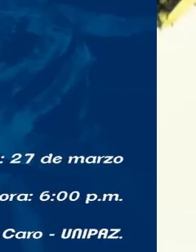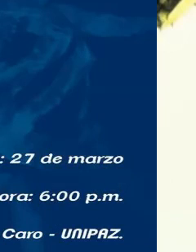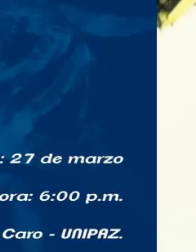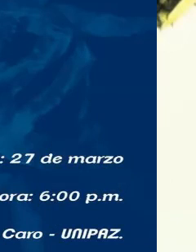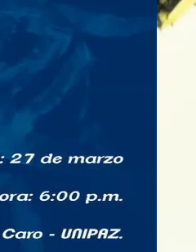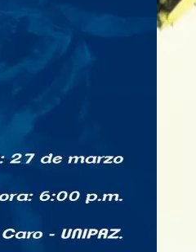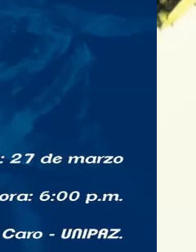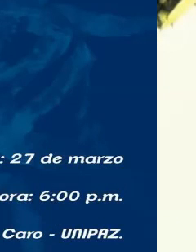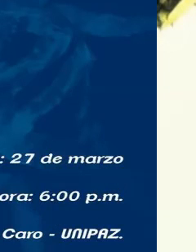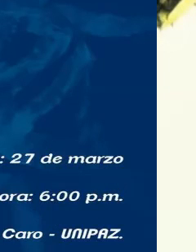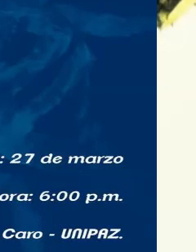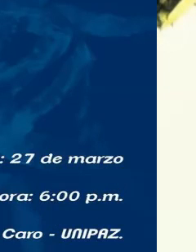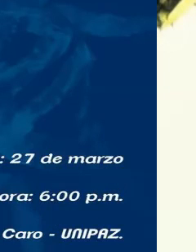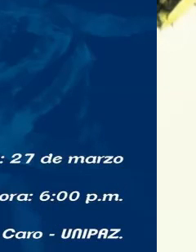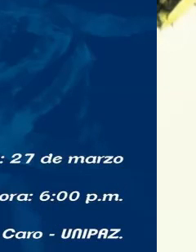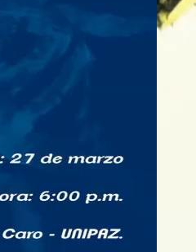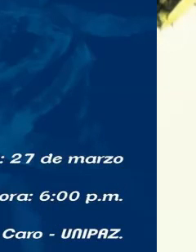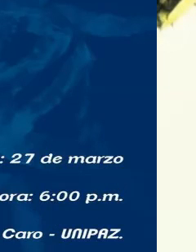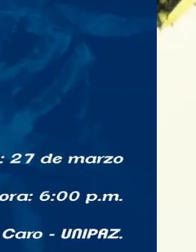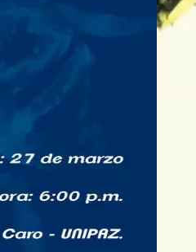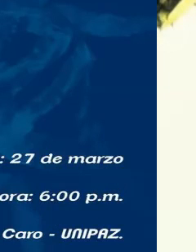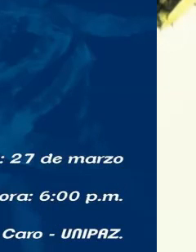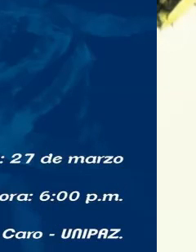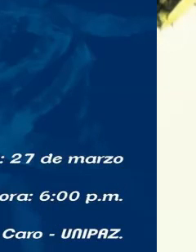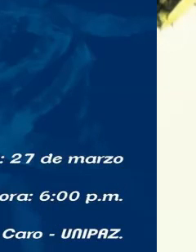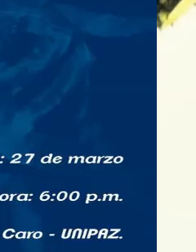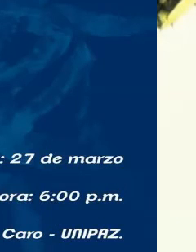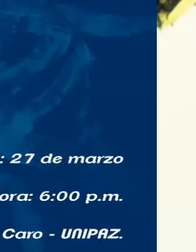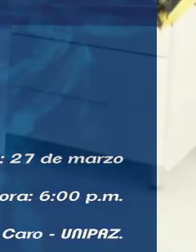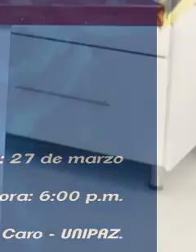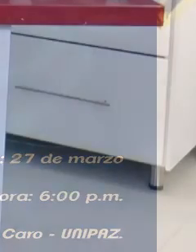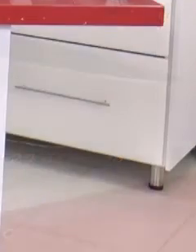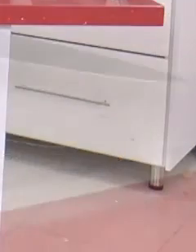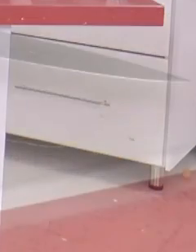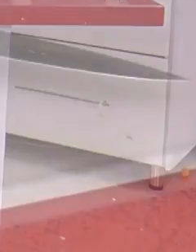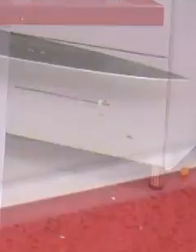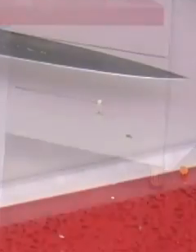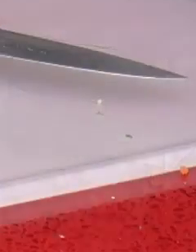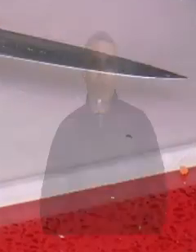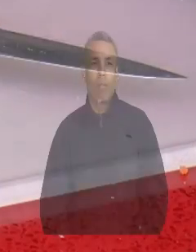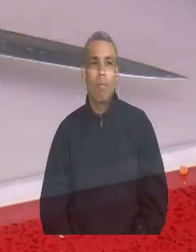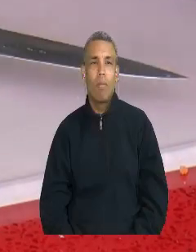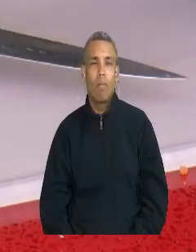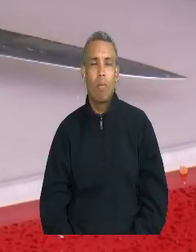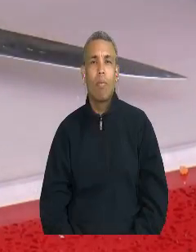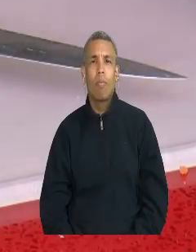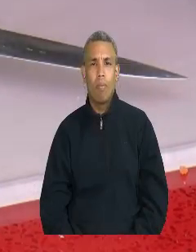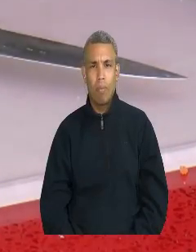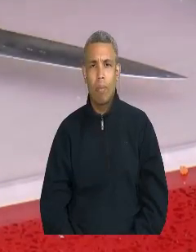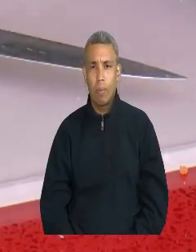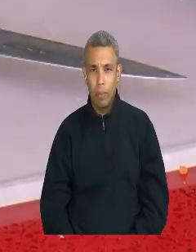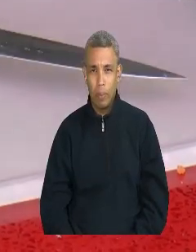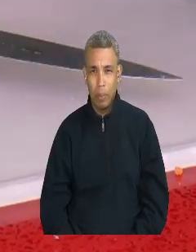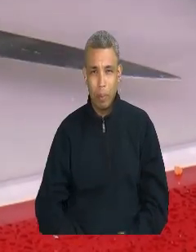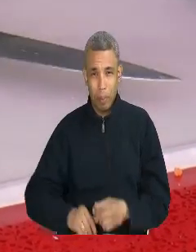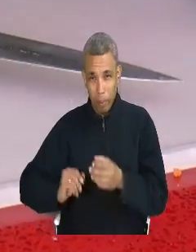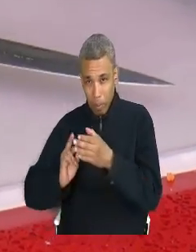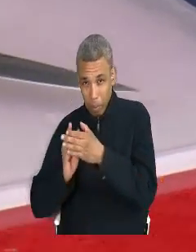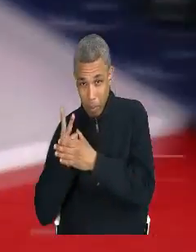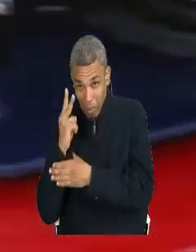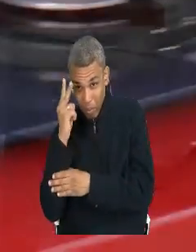ingredientes muy, muy sensibles, lo que es el cilantro y la espinaca, no necesitan tanta cocción. Entonces, acá la mitad dio